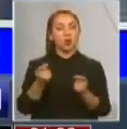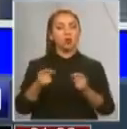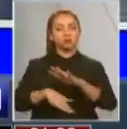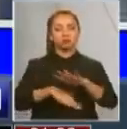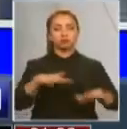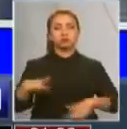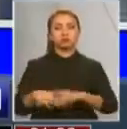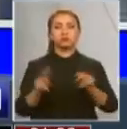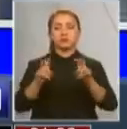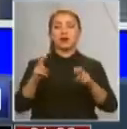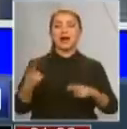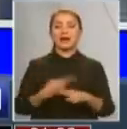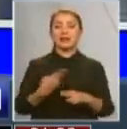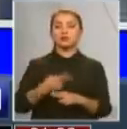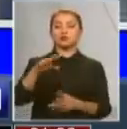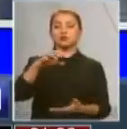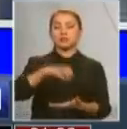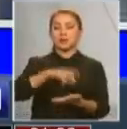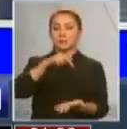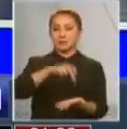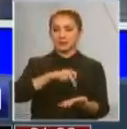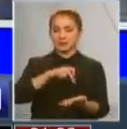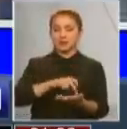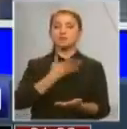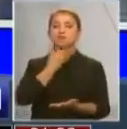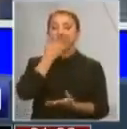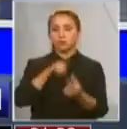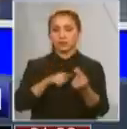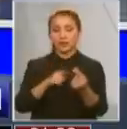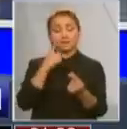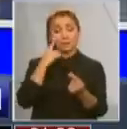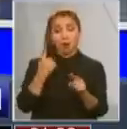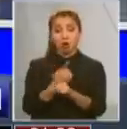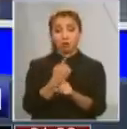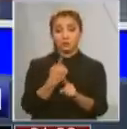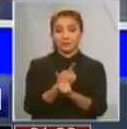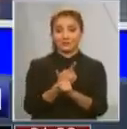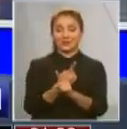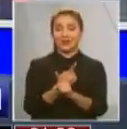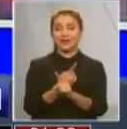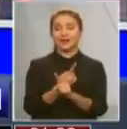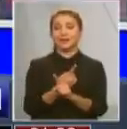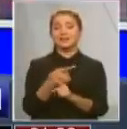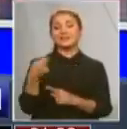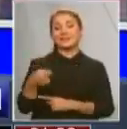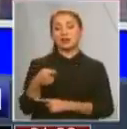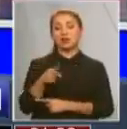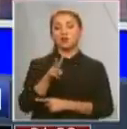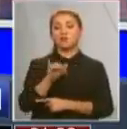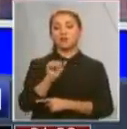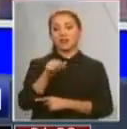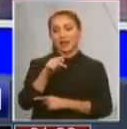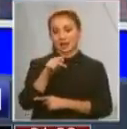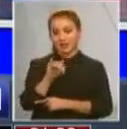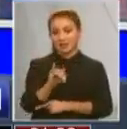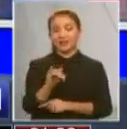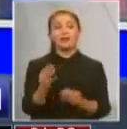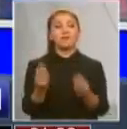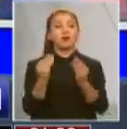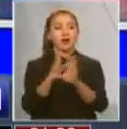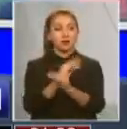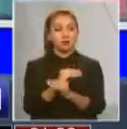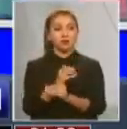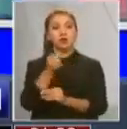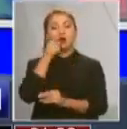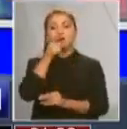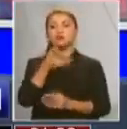irregularidades en el arriendo de su sede parlamentaria en Punta Arenas. Vamos a conversar precisamente con el senador Bianchi. Senador, muy buenas noches.